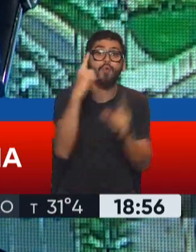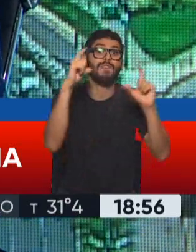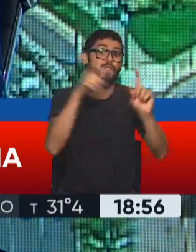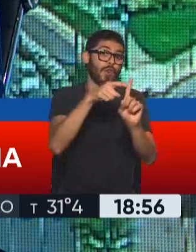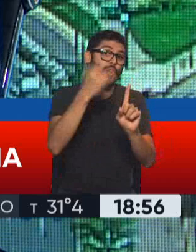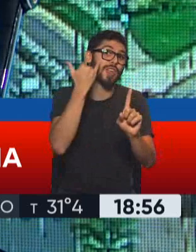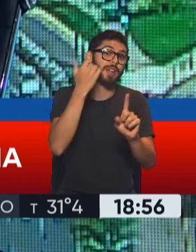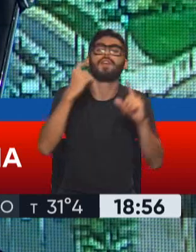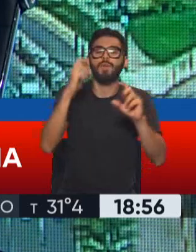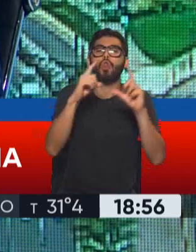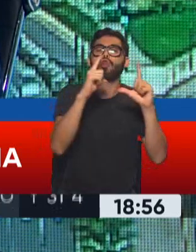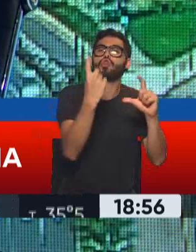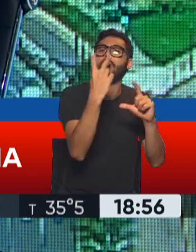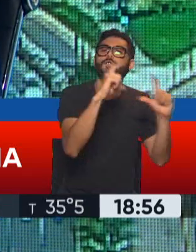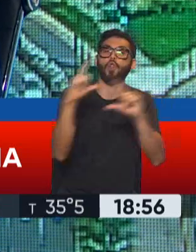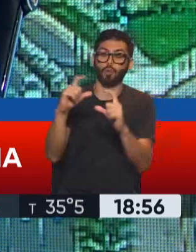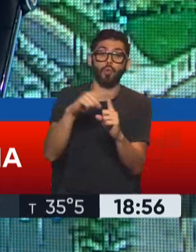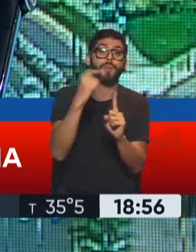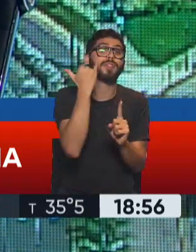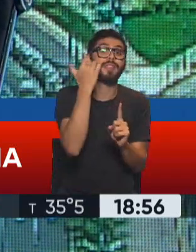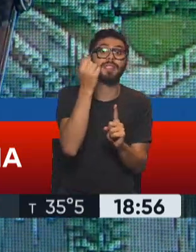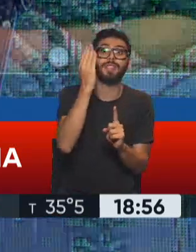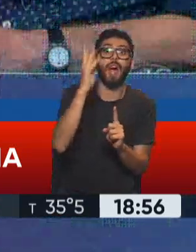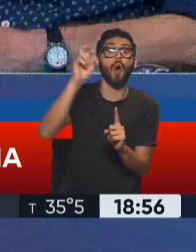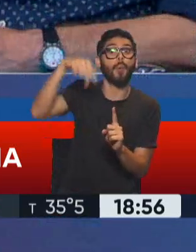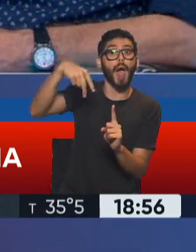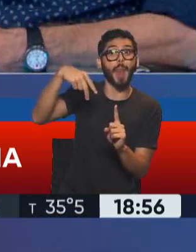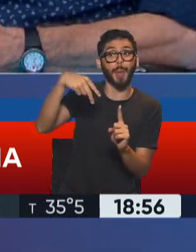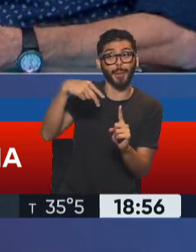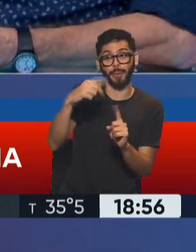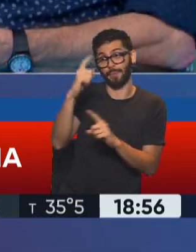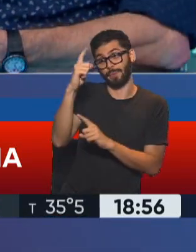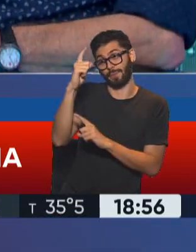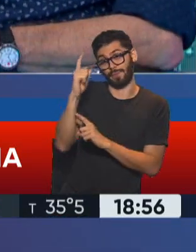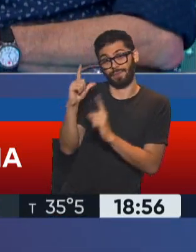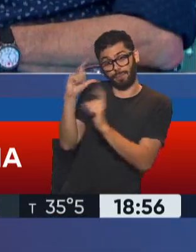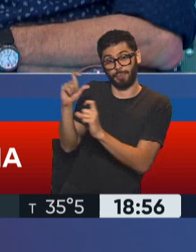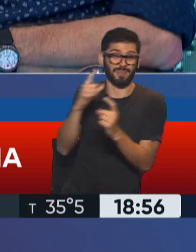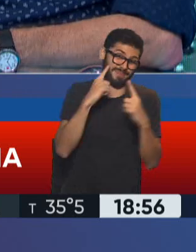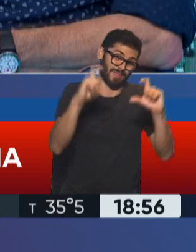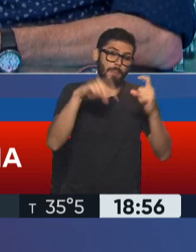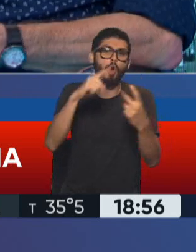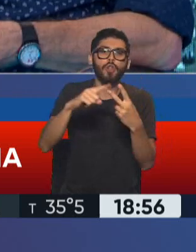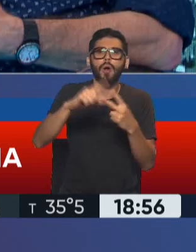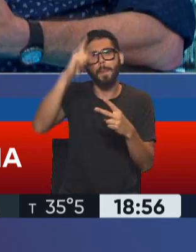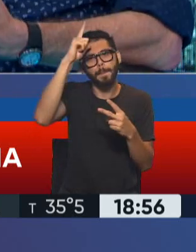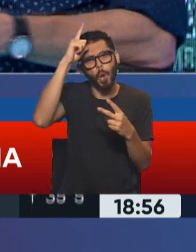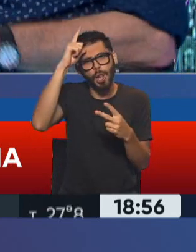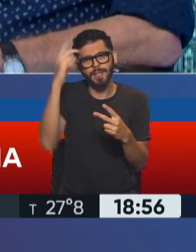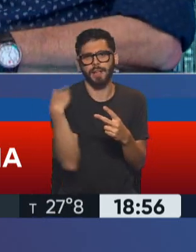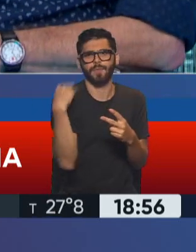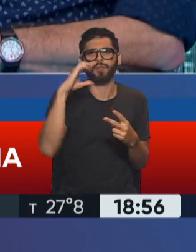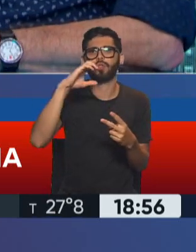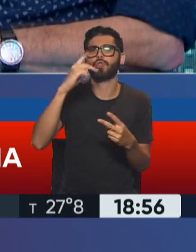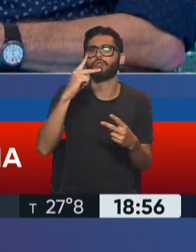Jabrán y una foto que él había sacado al comisario Pedro Klotzik, que pasó la historia